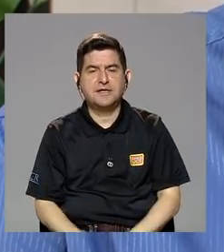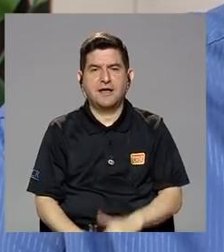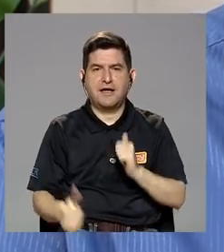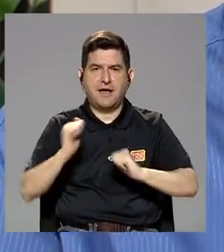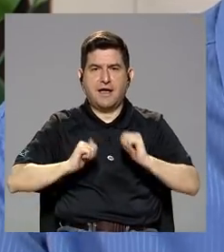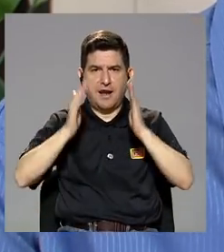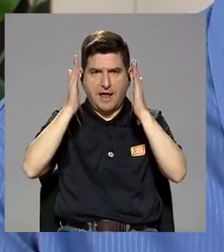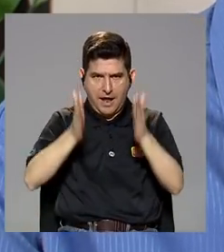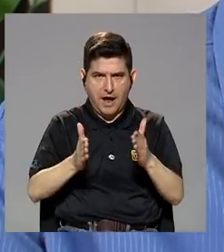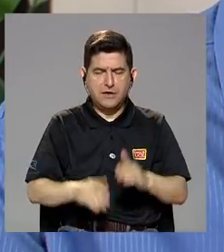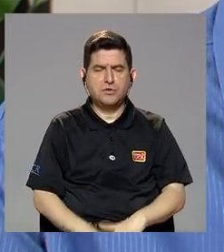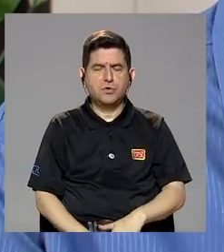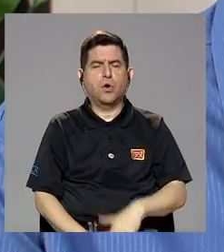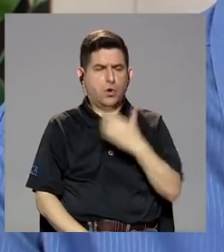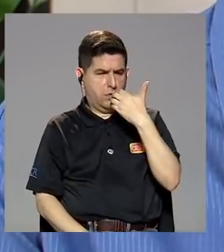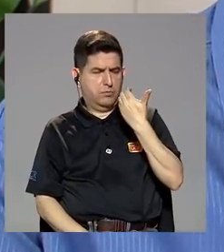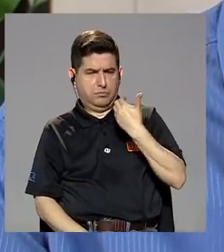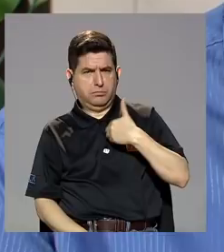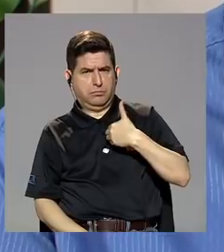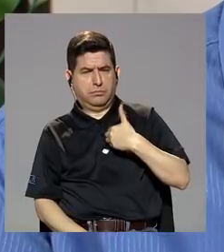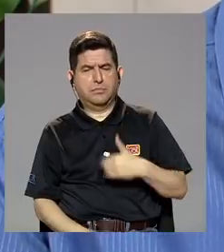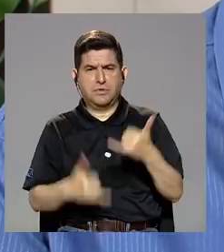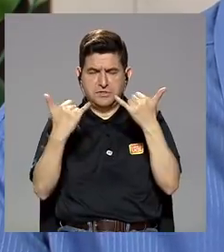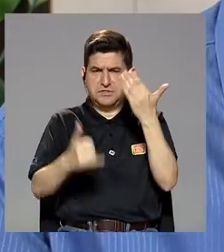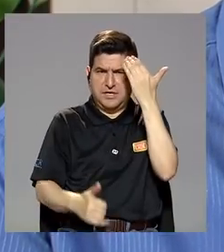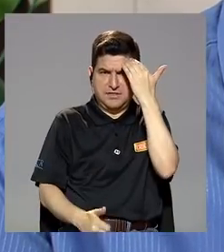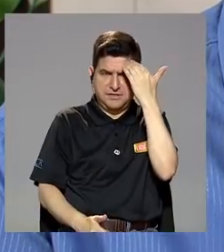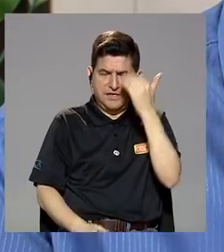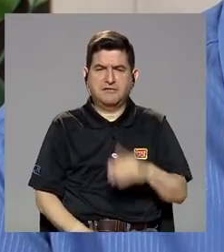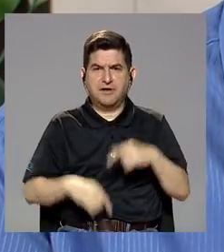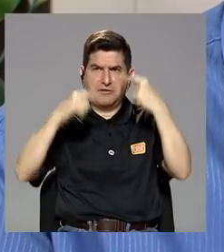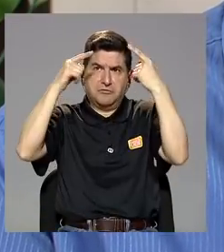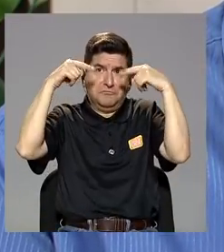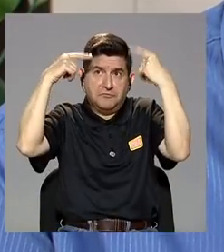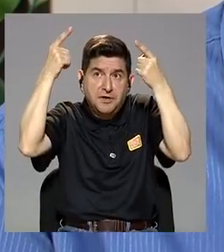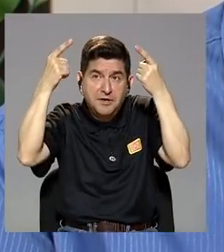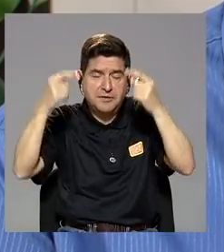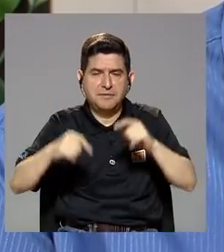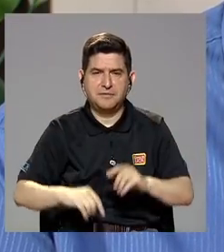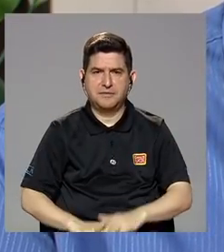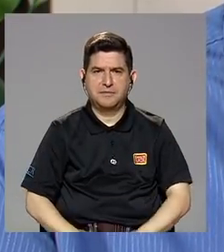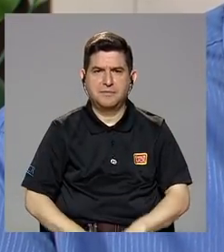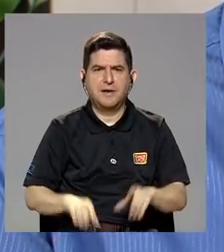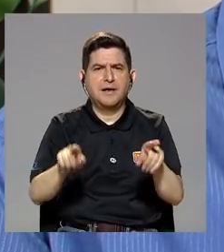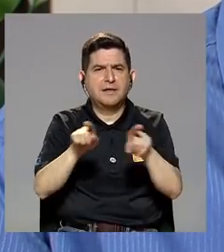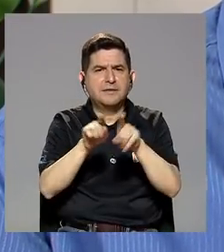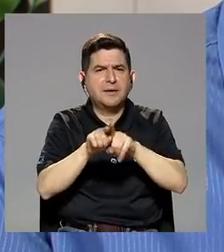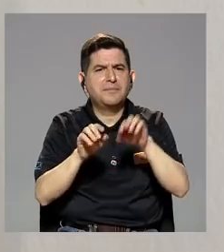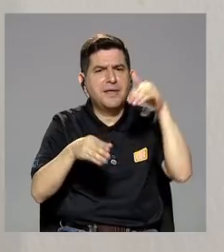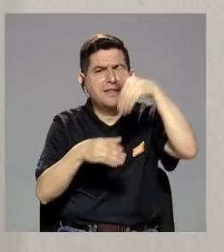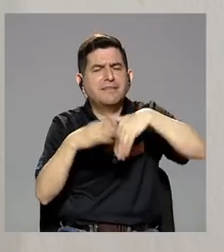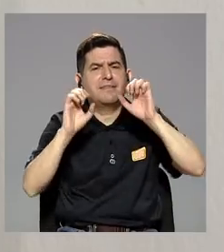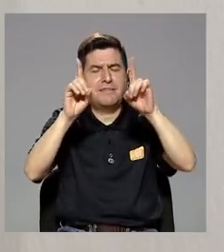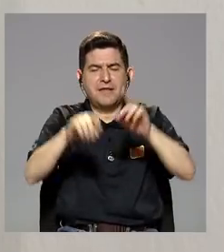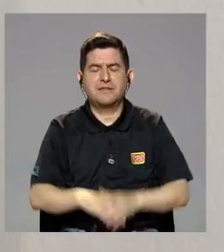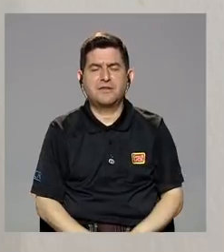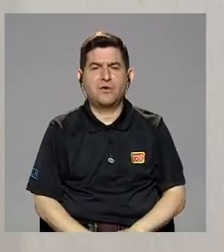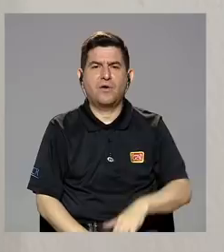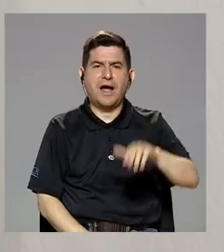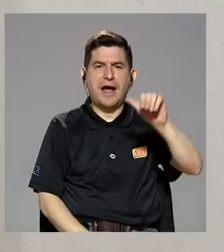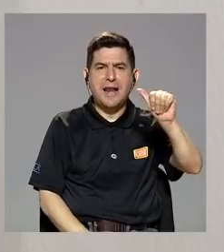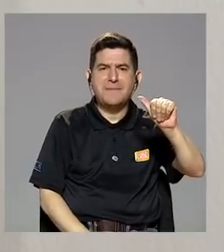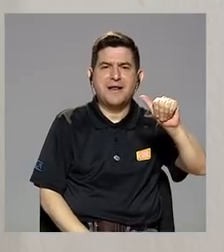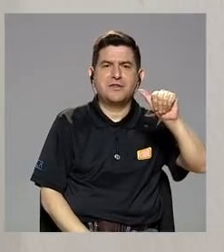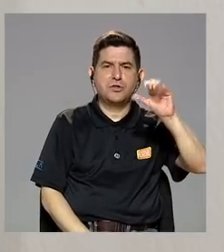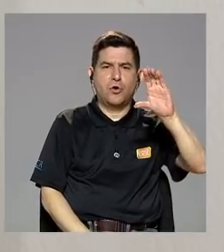de actor con un gran prestigio que le recorría ya sino también entrar a la educación y como beto caña le abrió